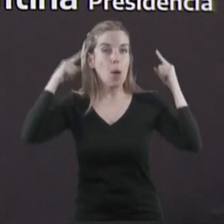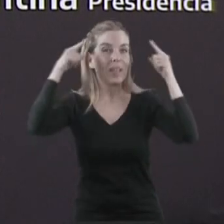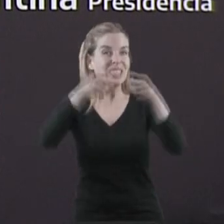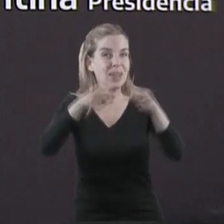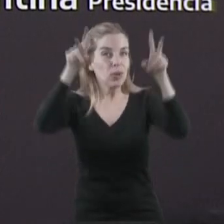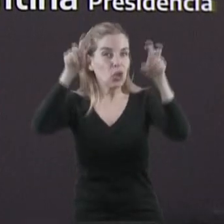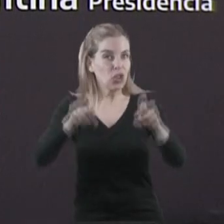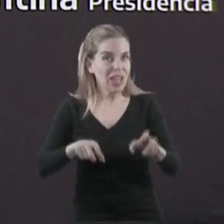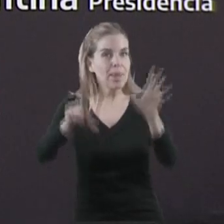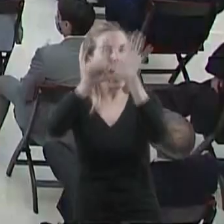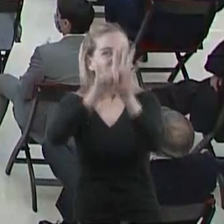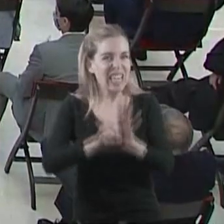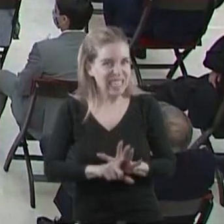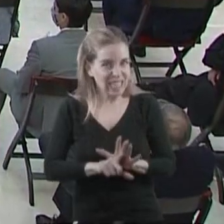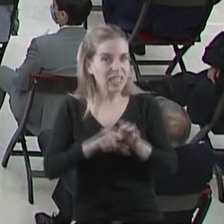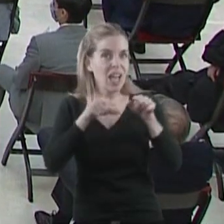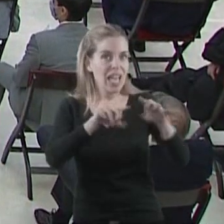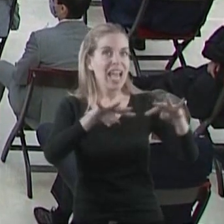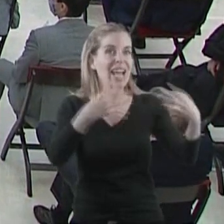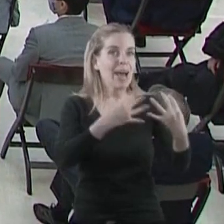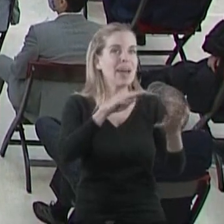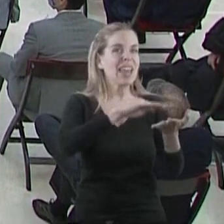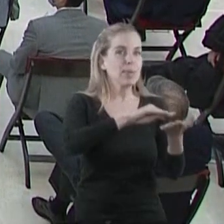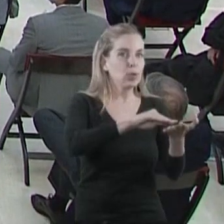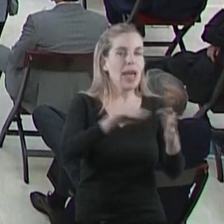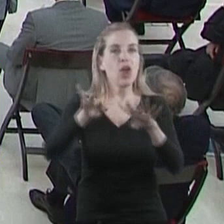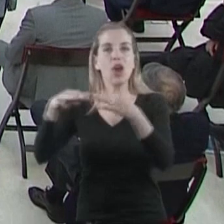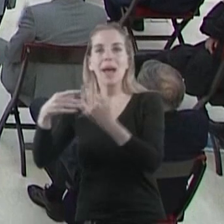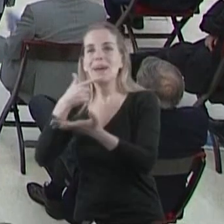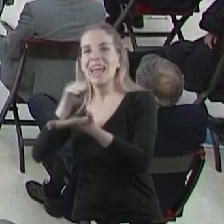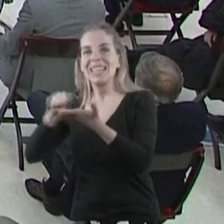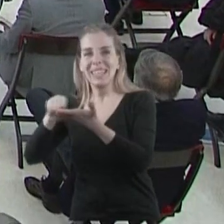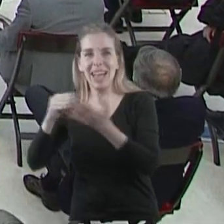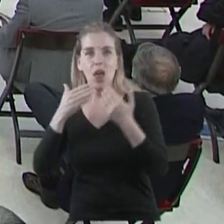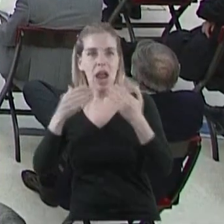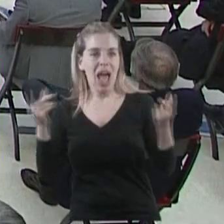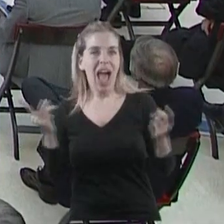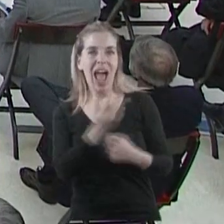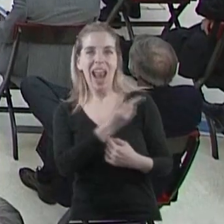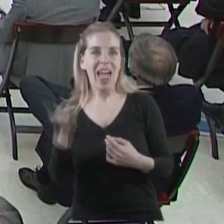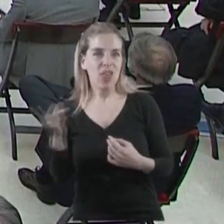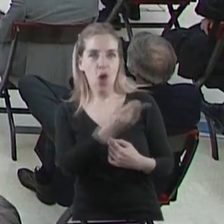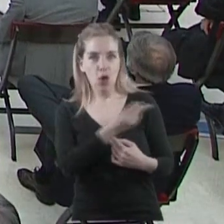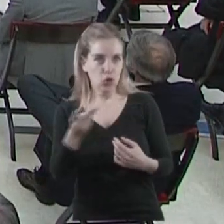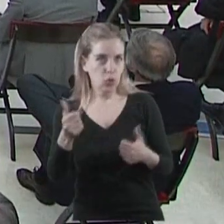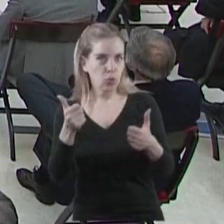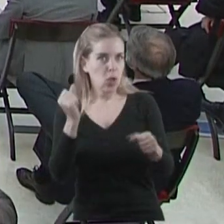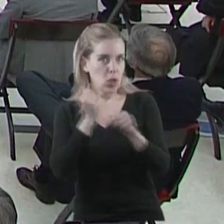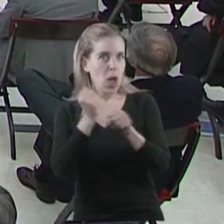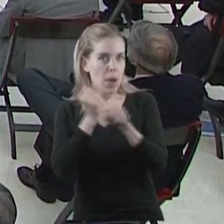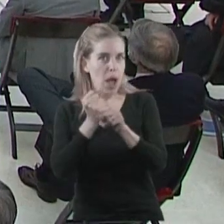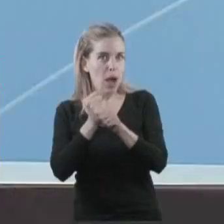Nación han tenido un rol central y que nos han permitido ir construyendo en condiciones